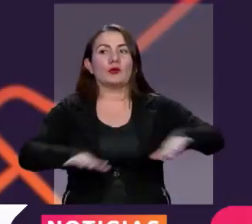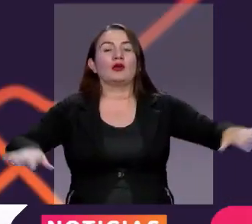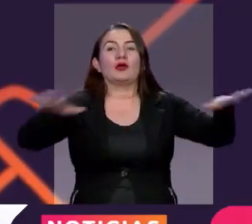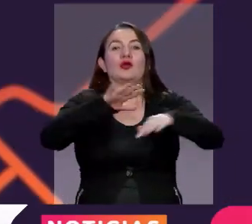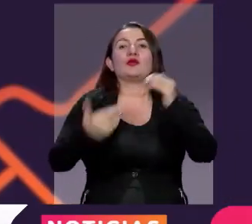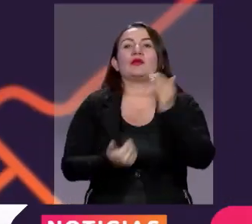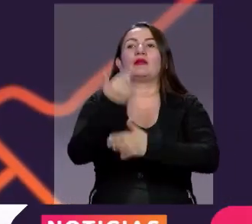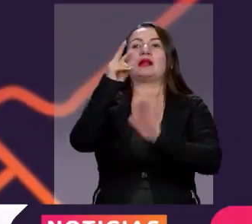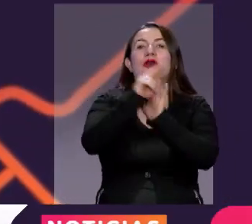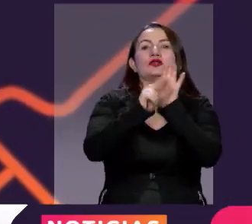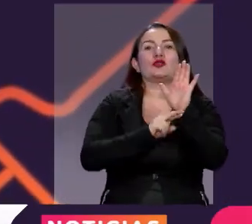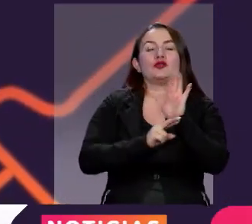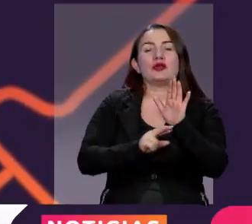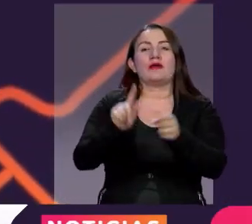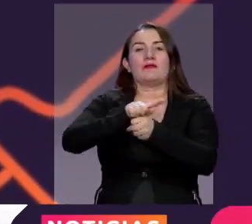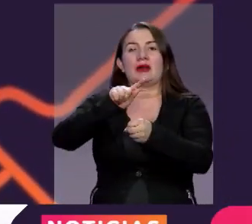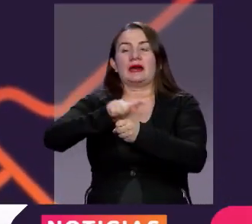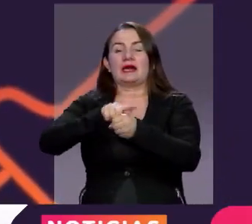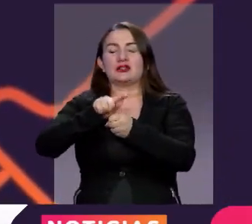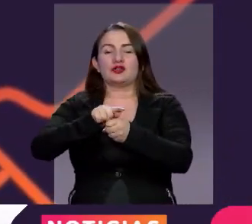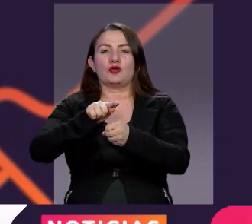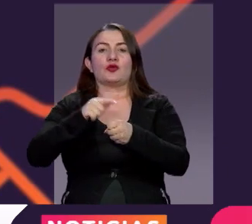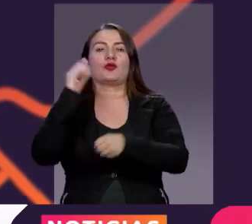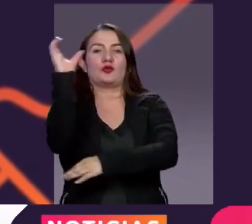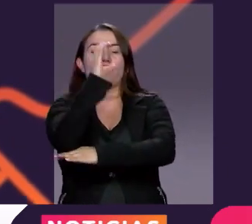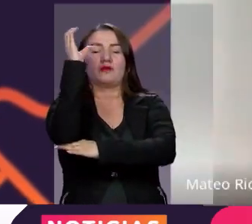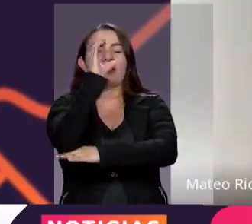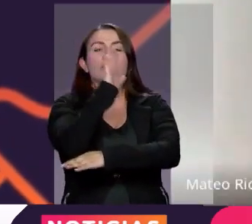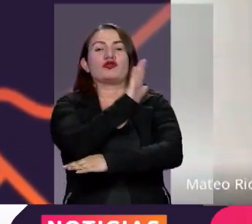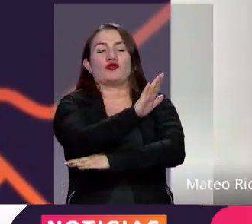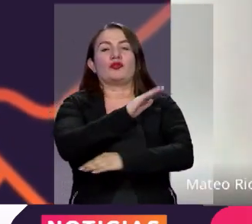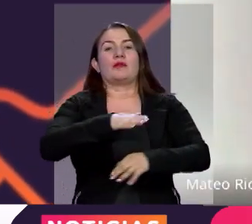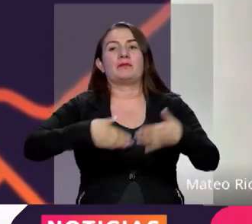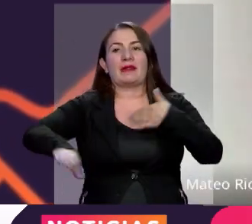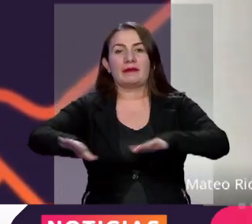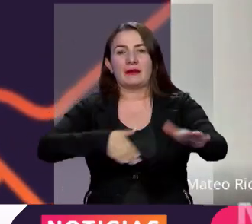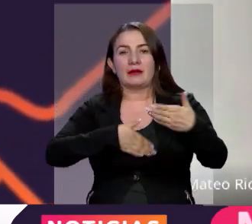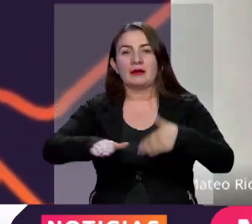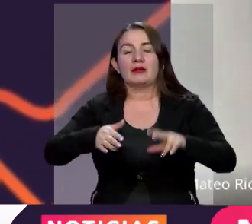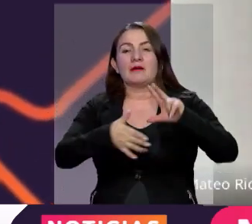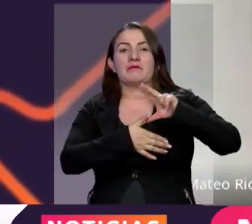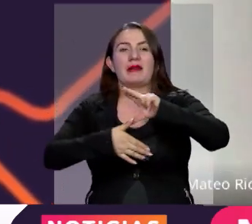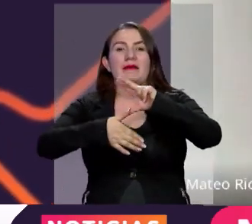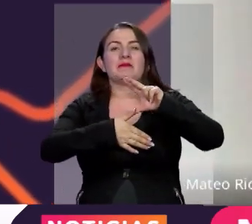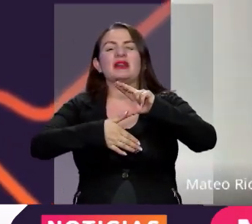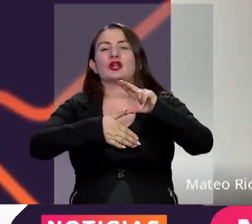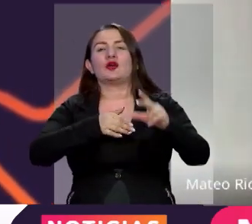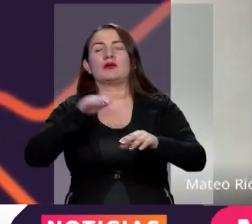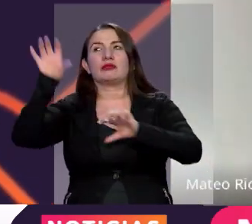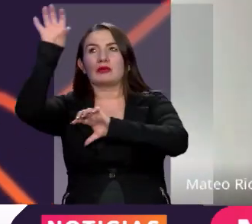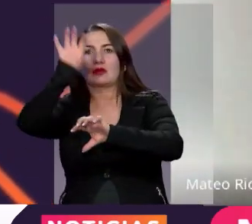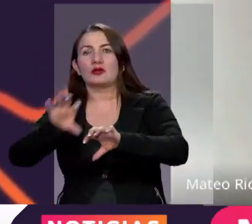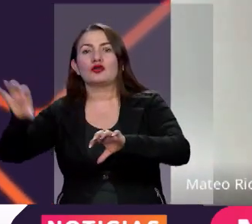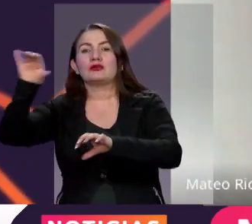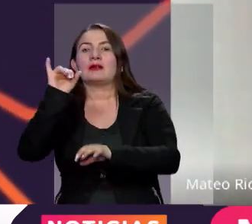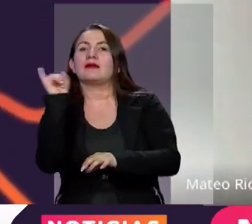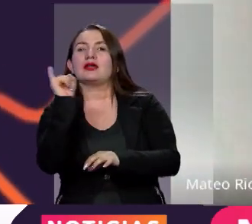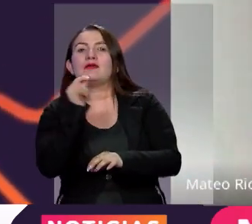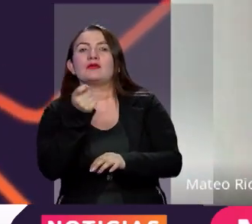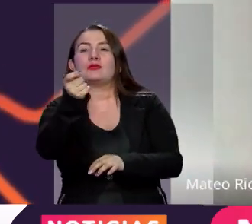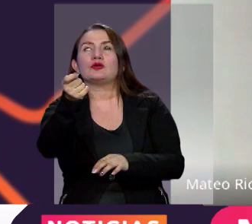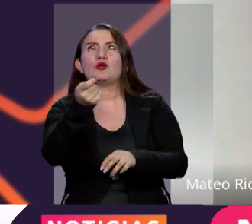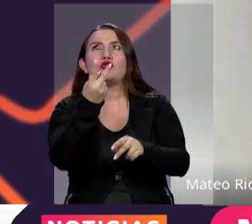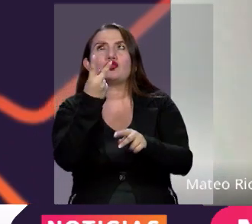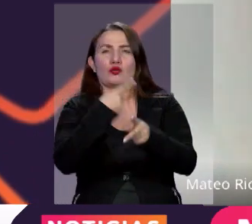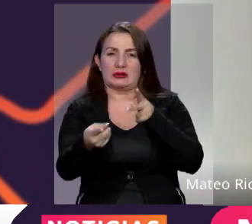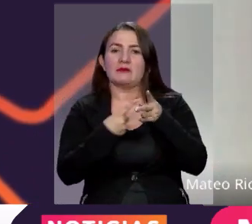una resolución de la Federación Colombiana de Patinaje. Es el Campeonato Panamericano de Naciones en Ibagué, a realizar ahorita en